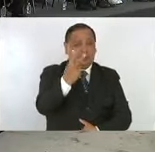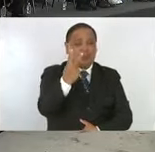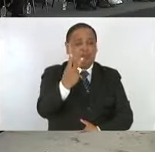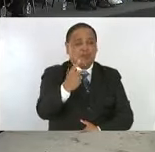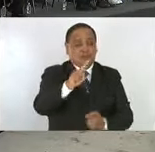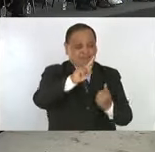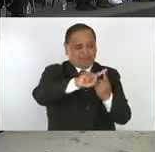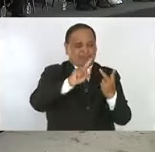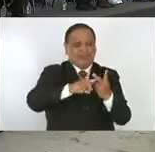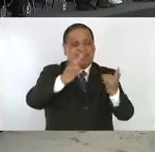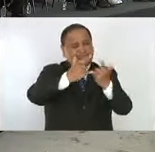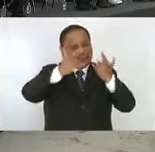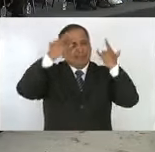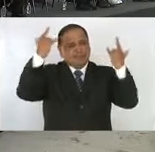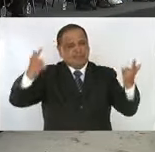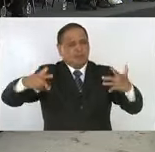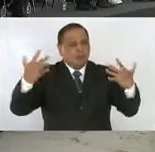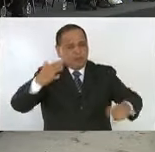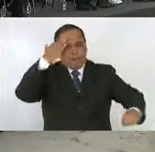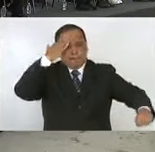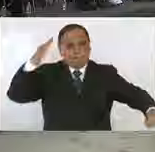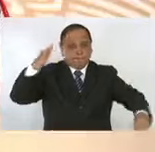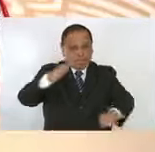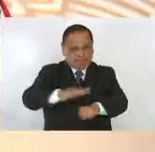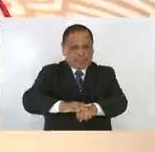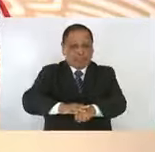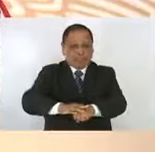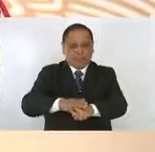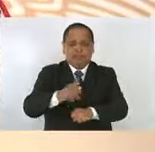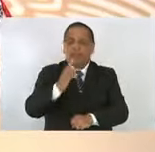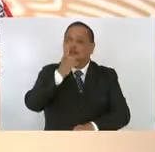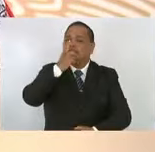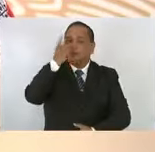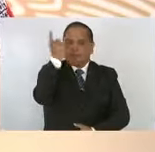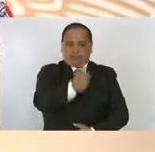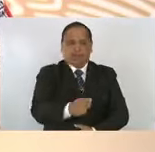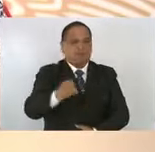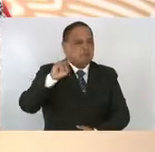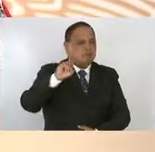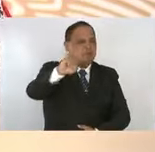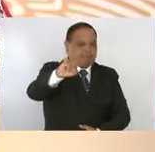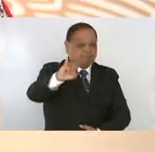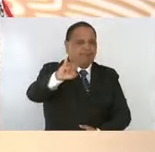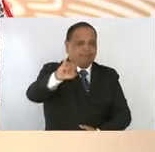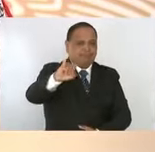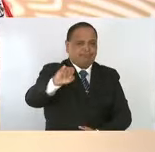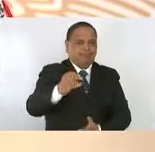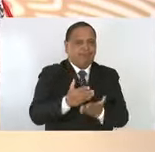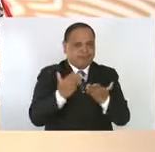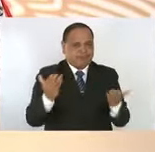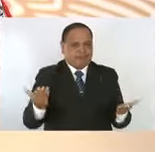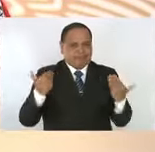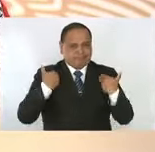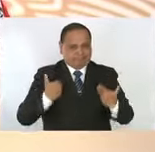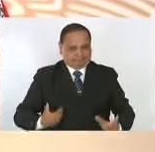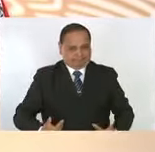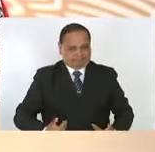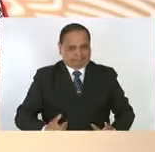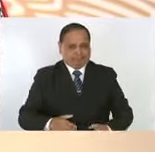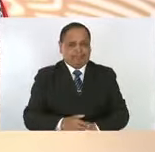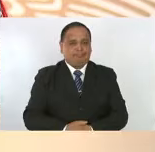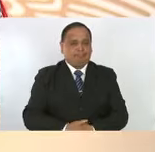tuvieron. Yo les decía, sí, y por eso quiero tomar esto que